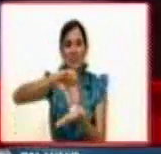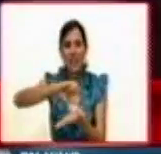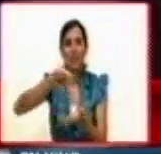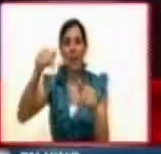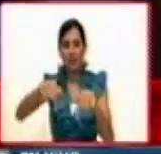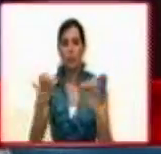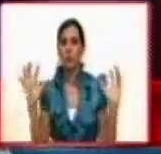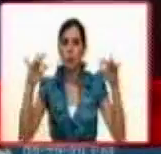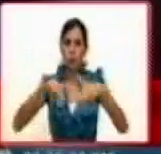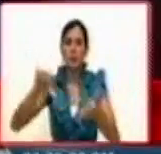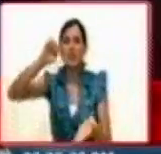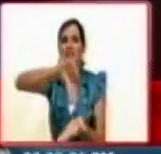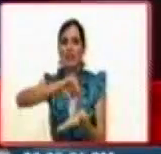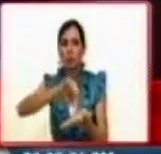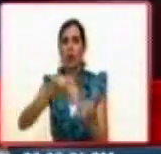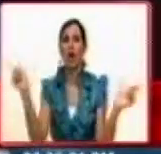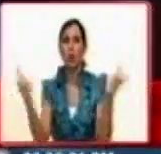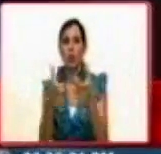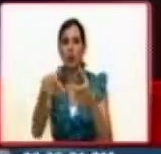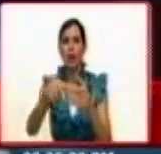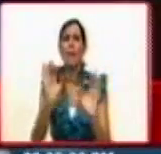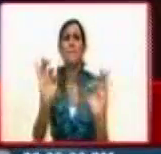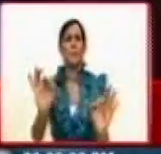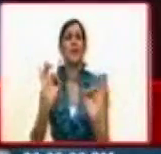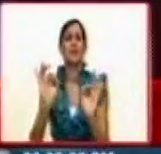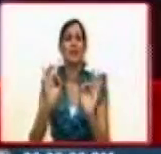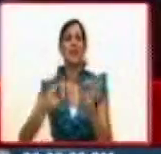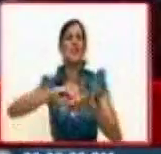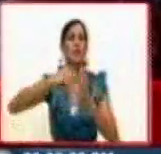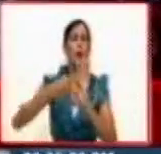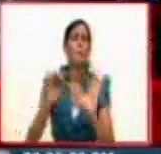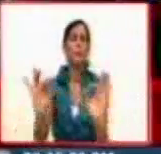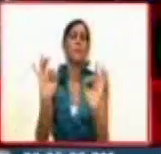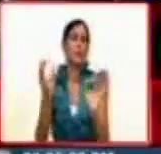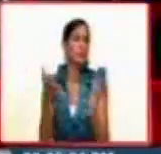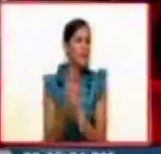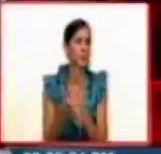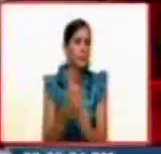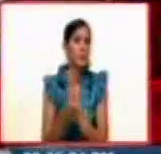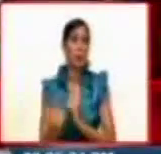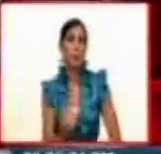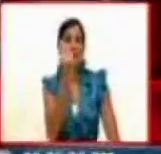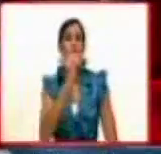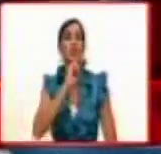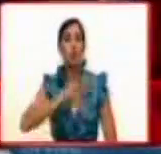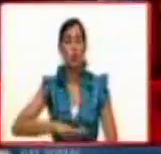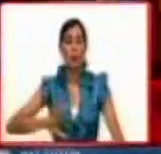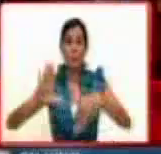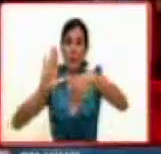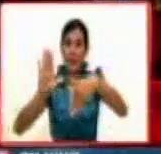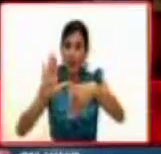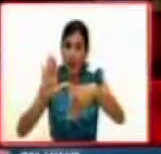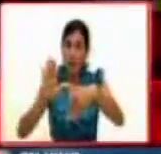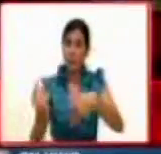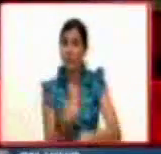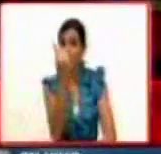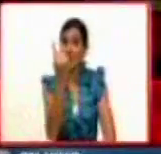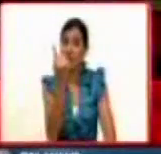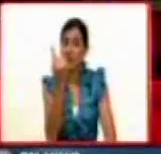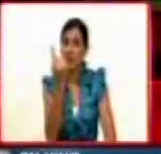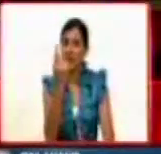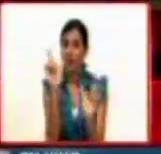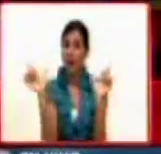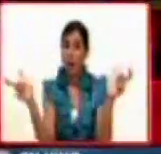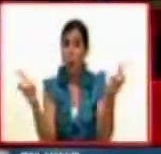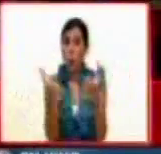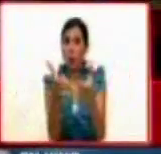Anfictiónico, tiene un contenido tan especial. Es la primera vez en la historia de América que se reúnen